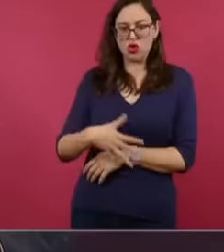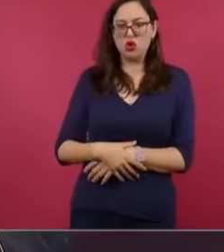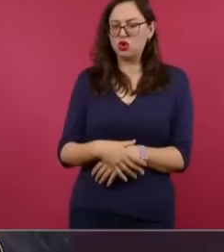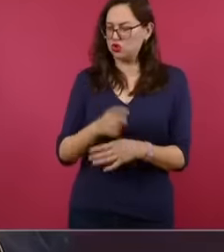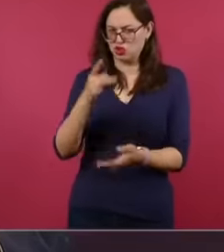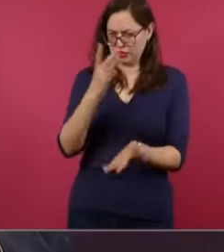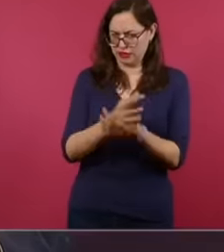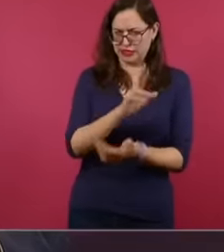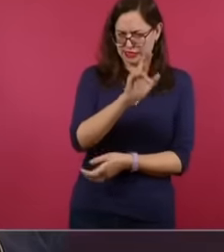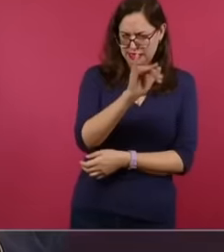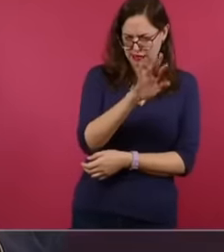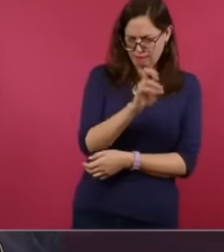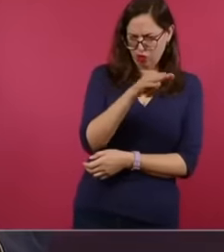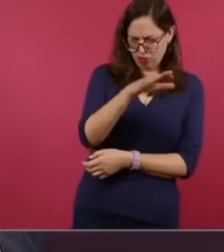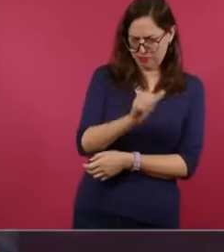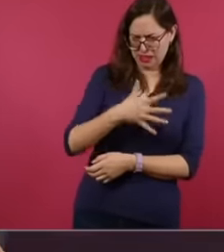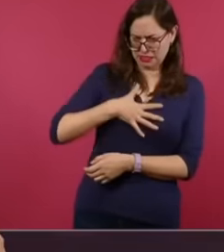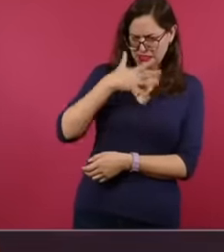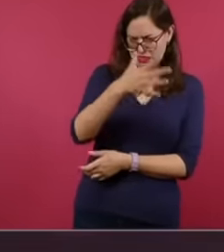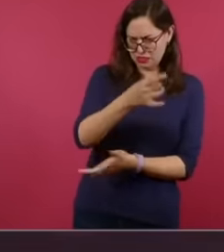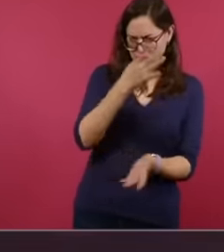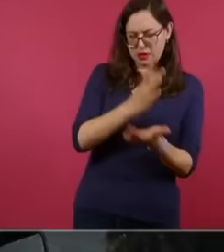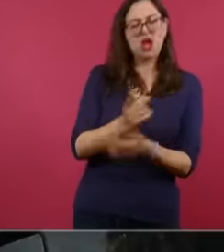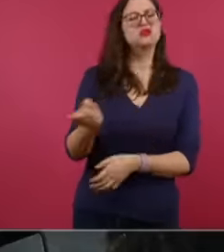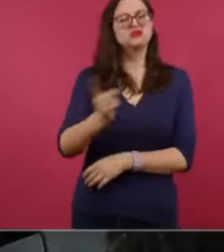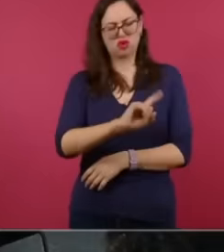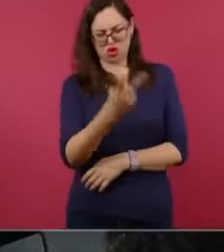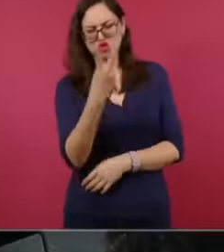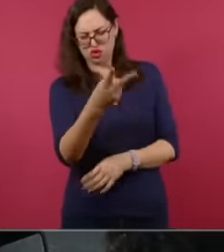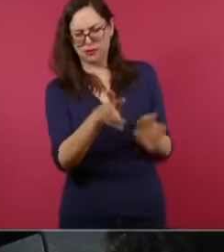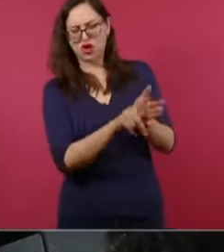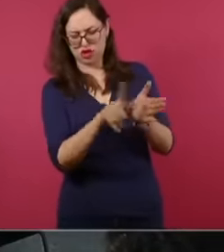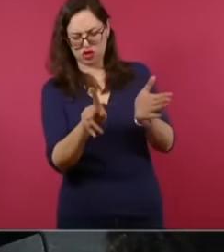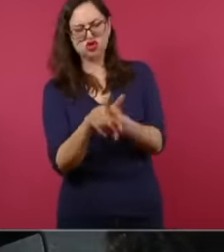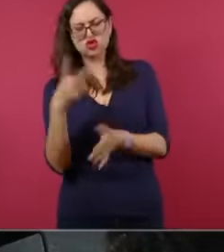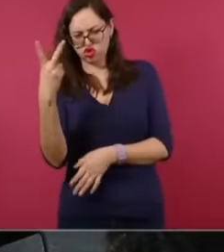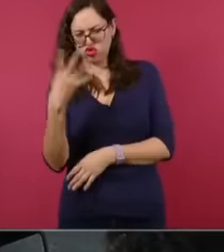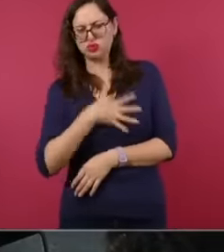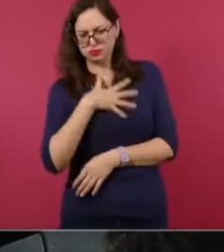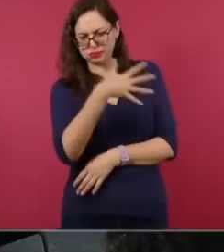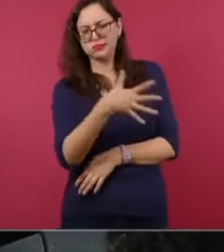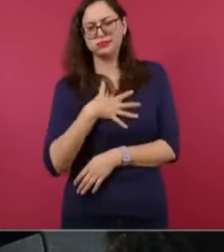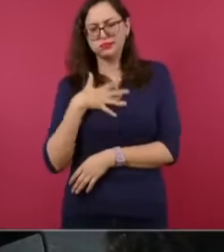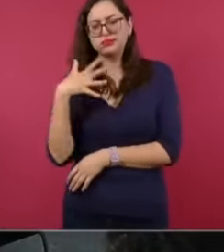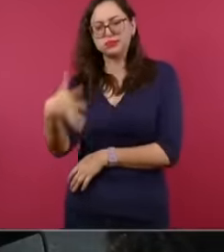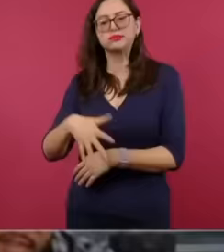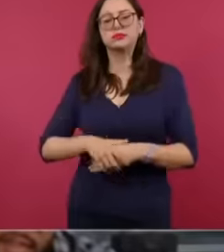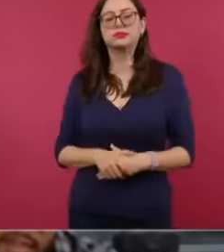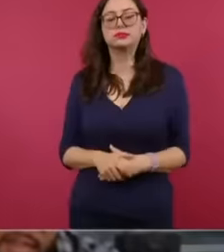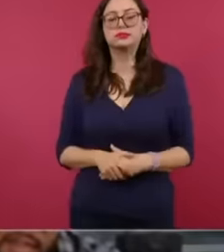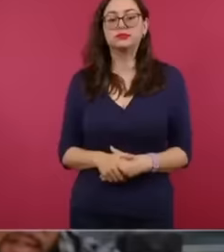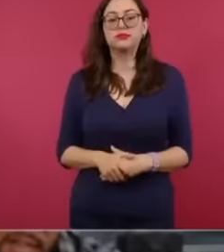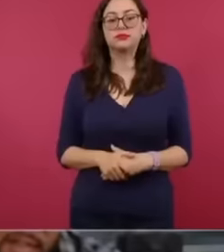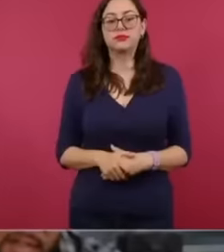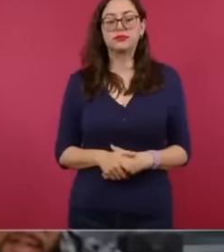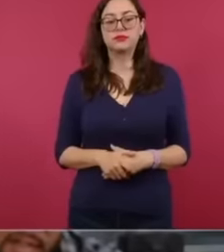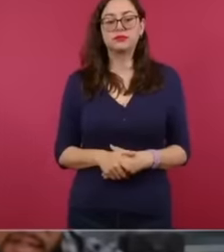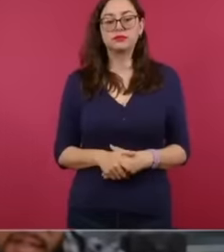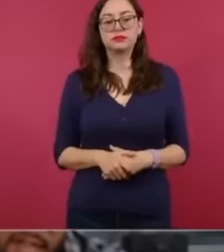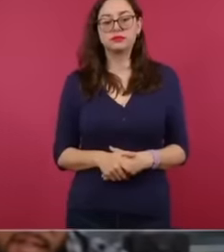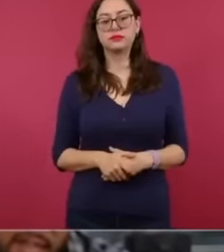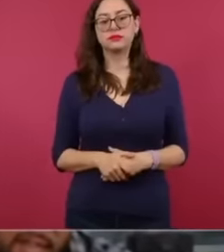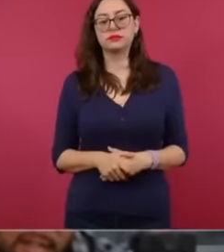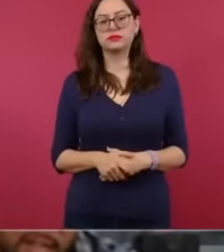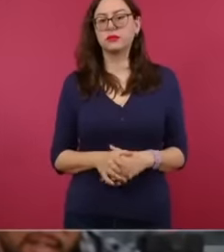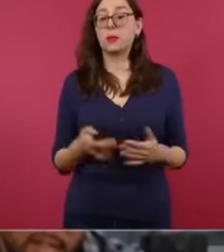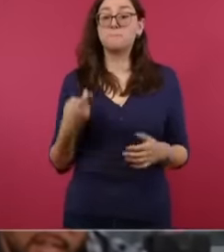Lo sacó en Reforma, digo, en el Universal. Pero para leer los grandes medios, presidente, no hay que leer, ah, viene en el Universal,